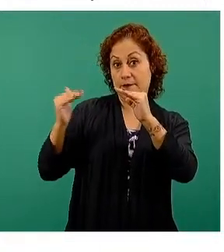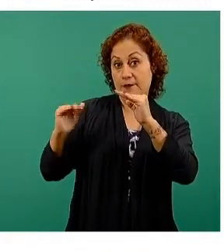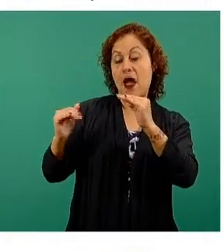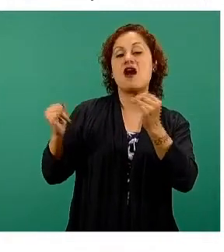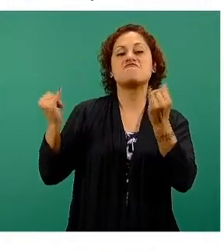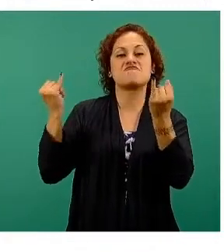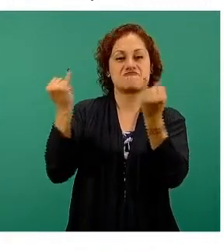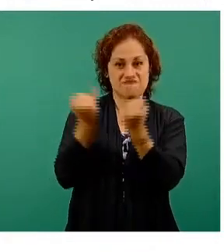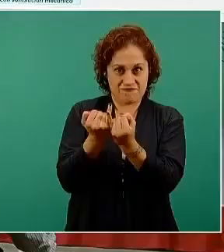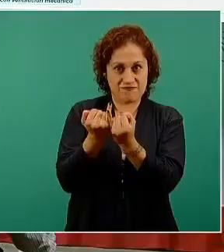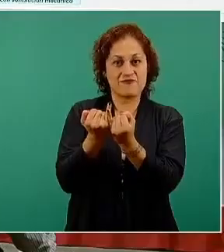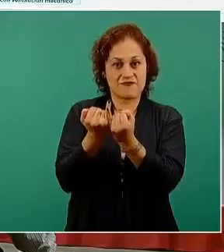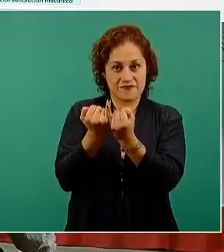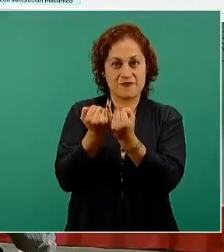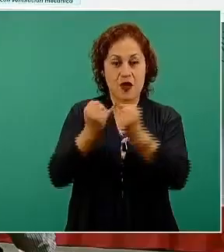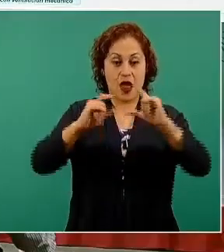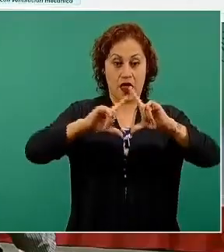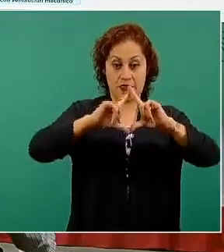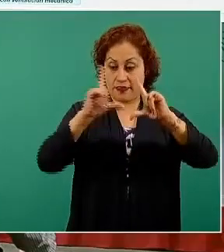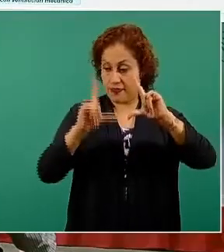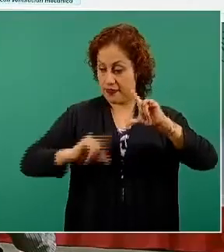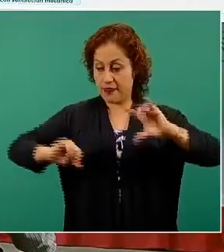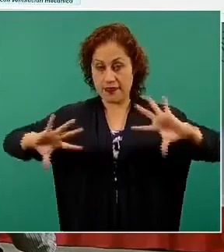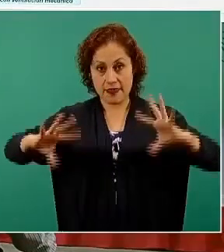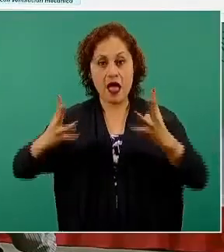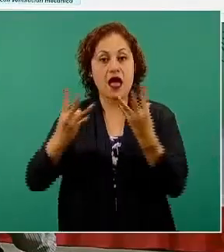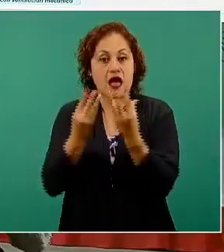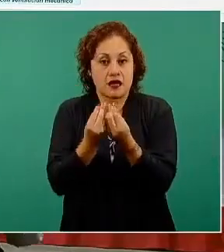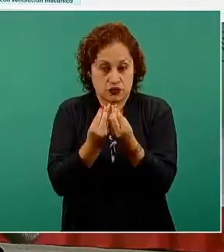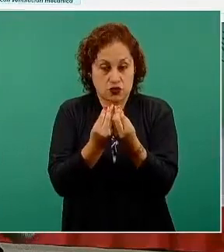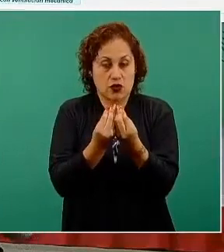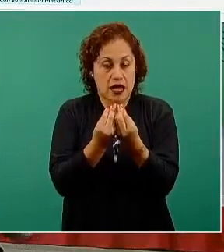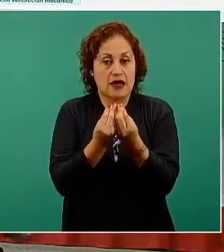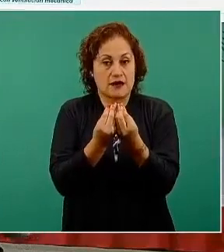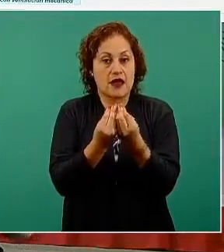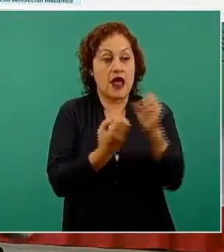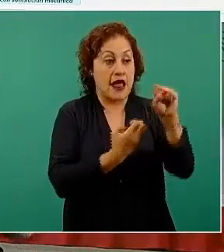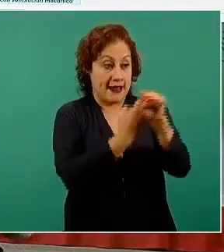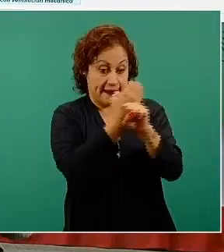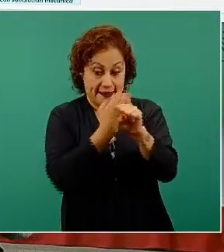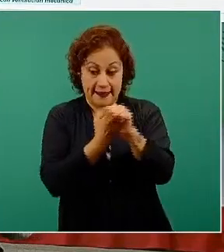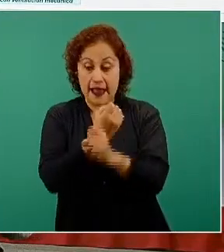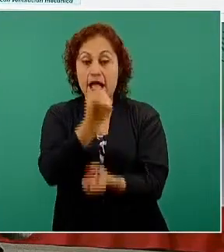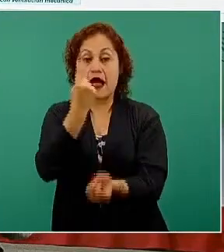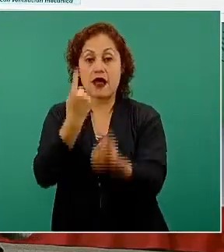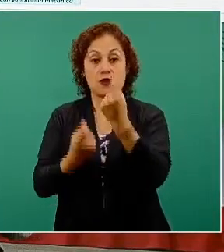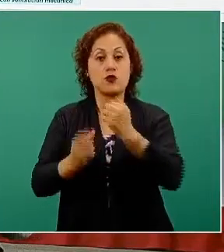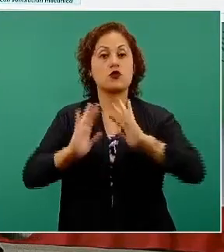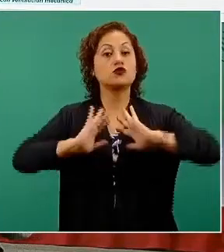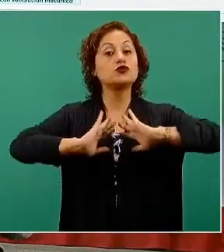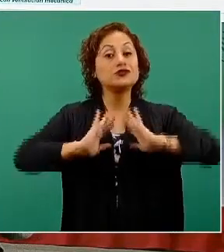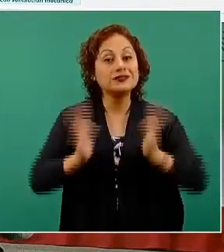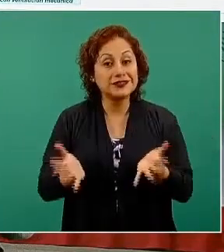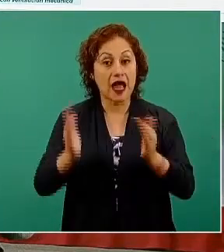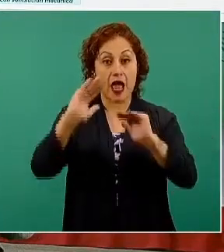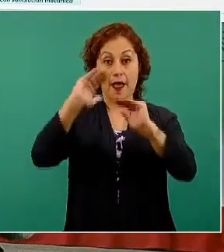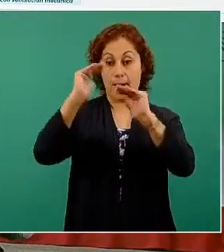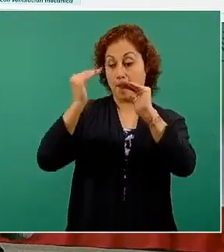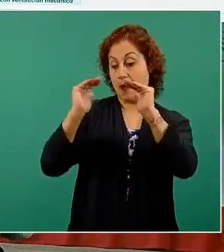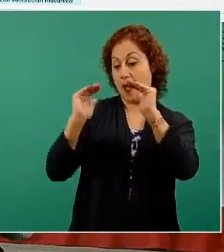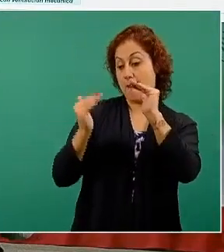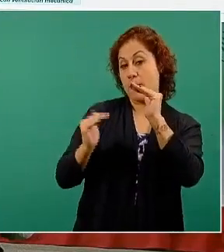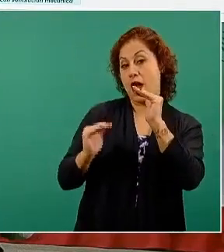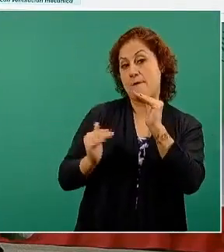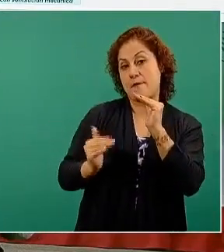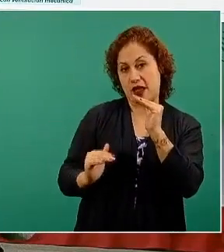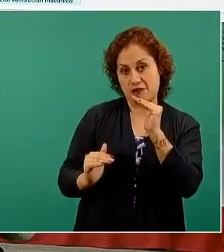cerca, todavía no a nivel nacional, pero sí en muchas entidades ya lo superamos, tener puntos inferiores o puntos mínimos aún